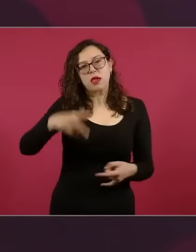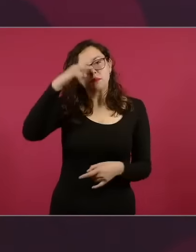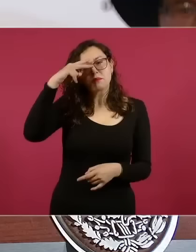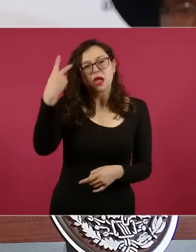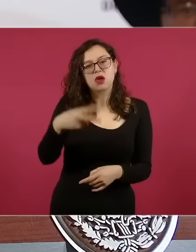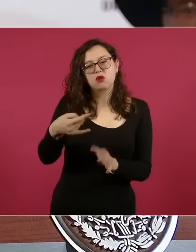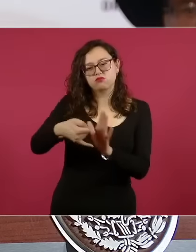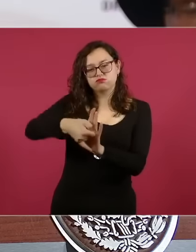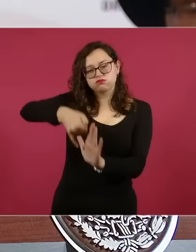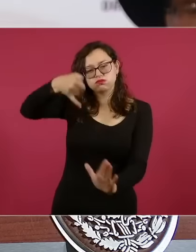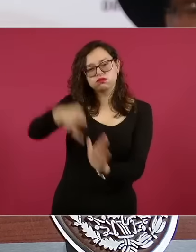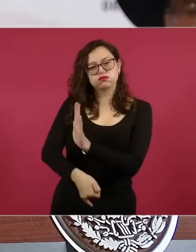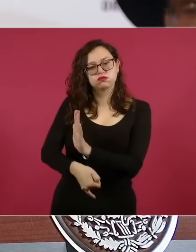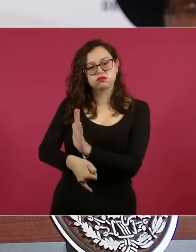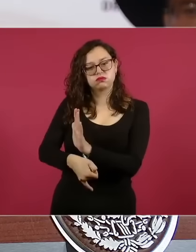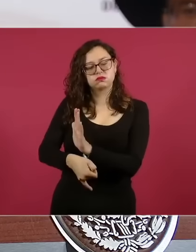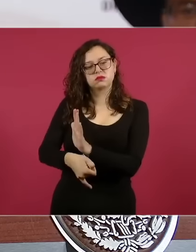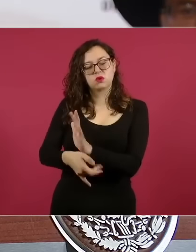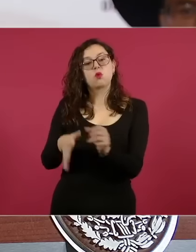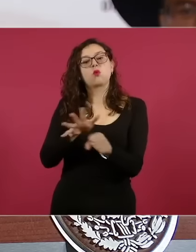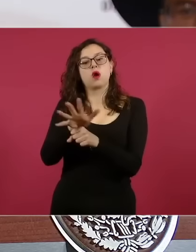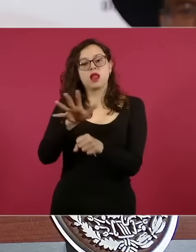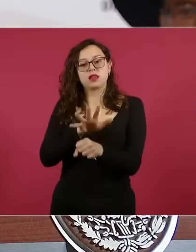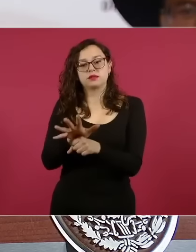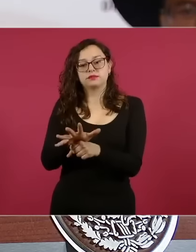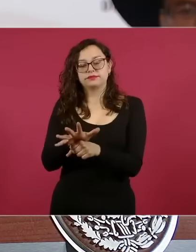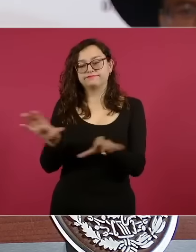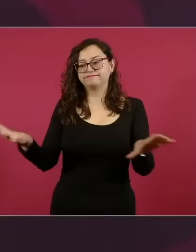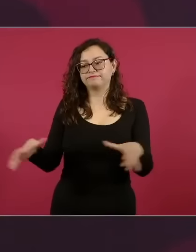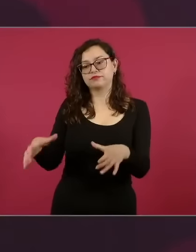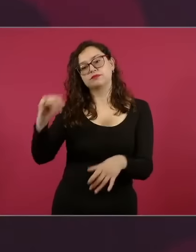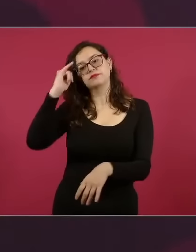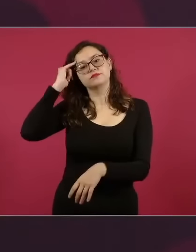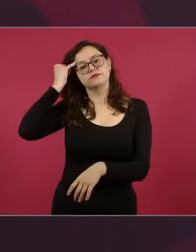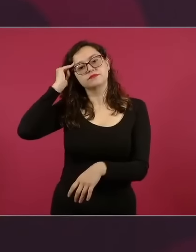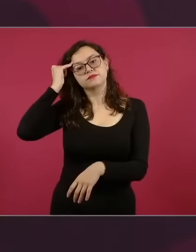con los derechos de los pueblos indígenas.